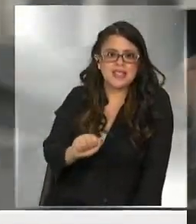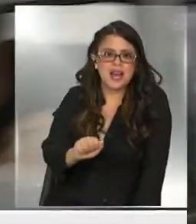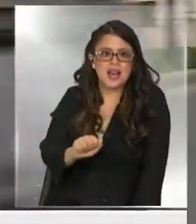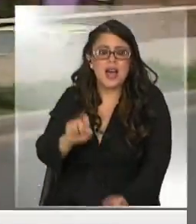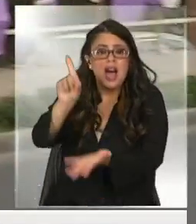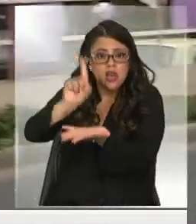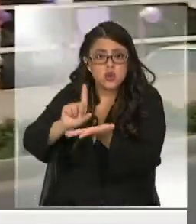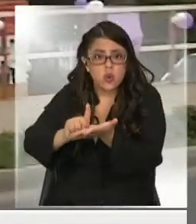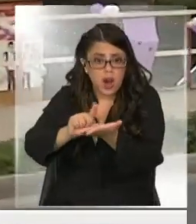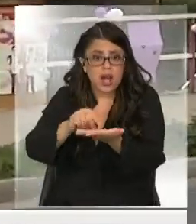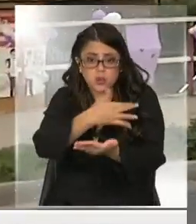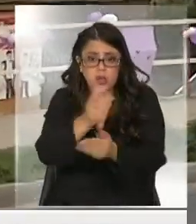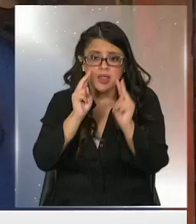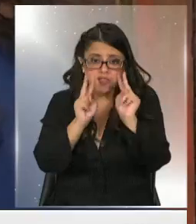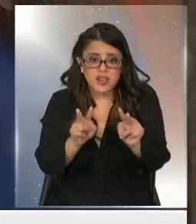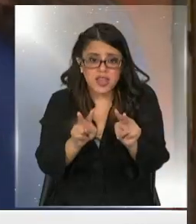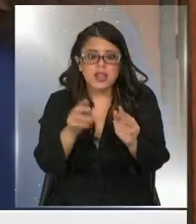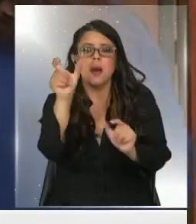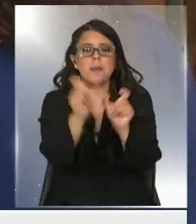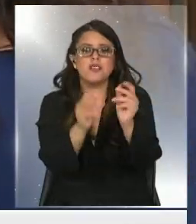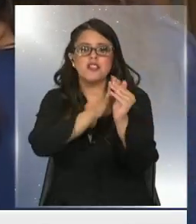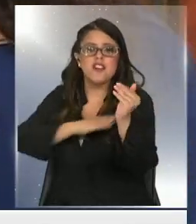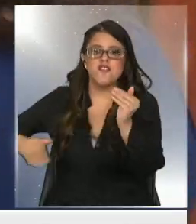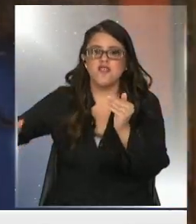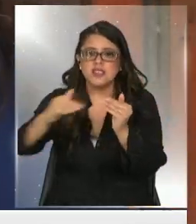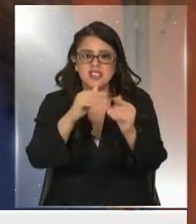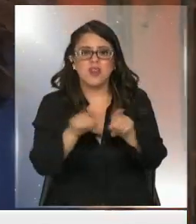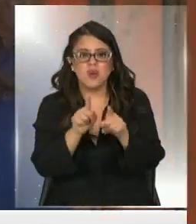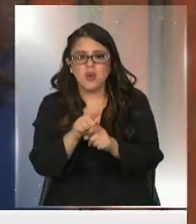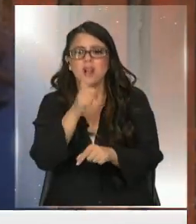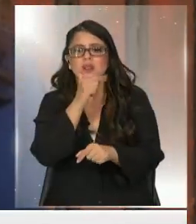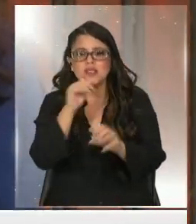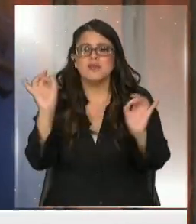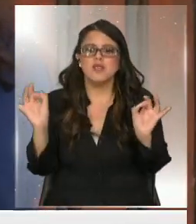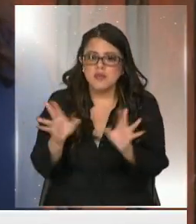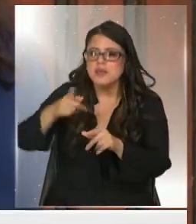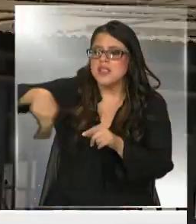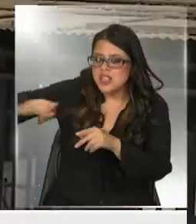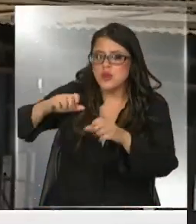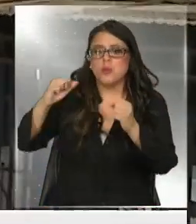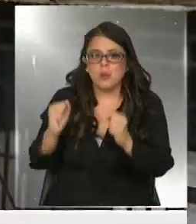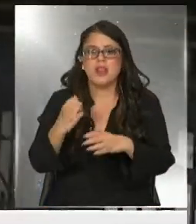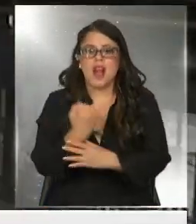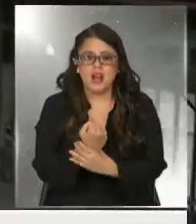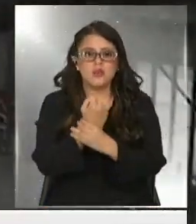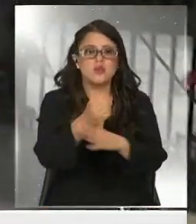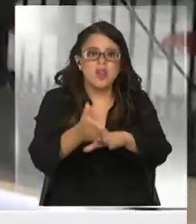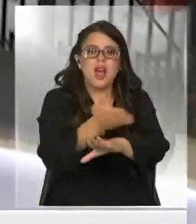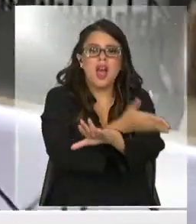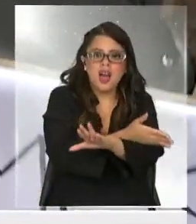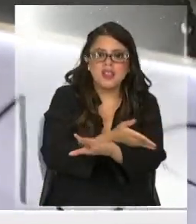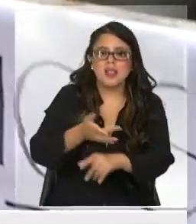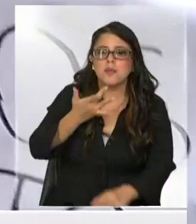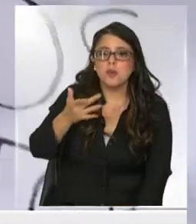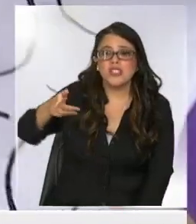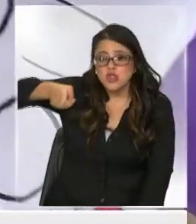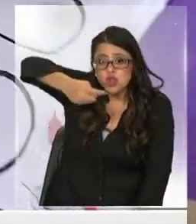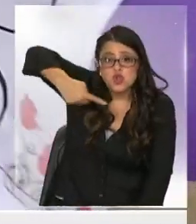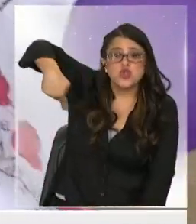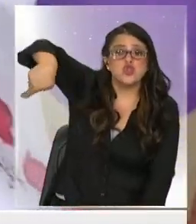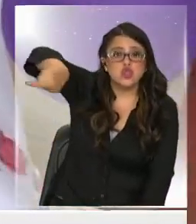donde todo ocurrió, los vecinos aún se cuestionan si pudieron hacer algo más, porque todos sabían,